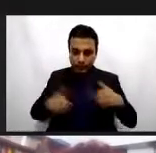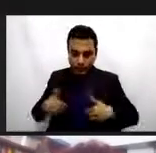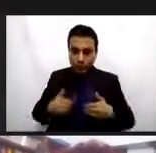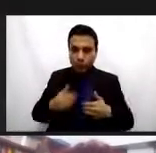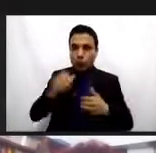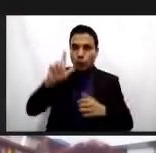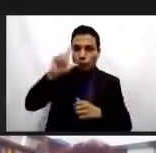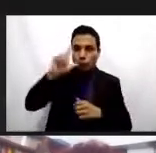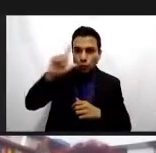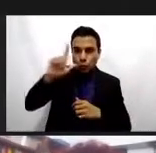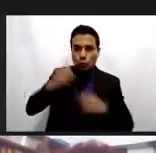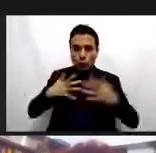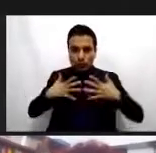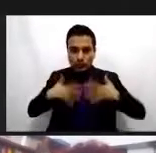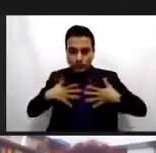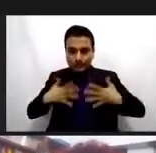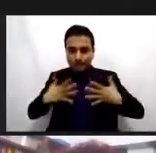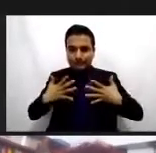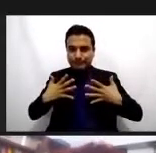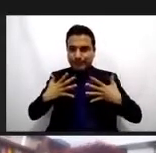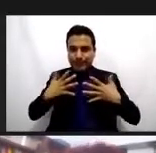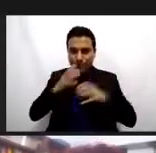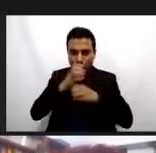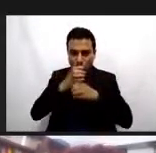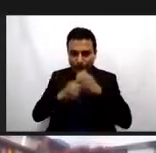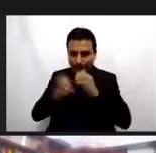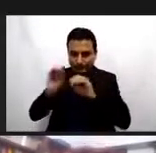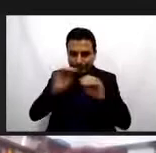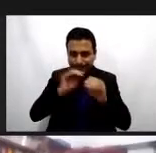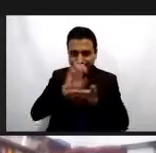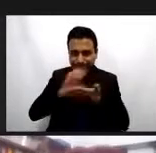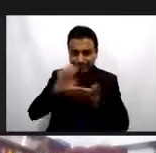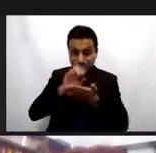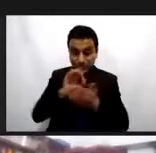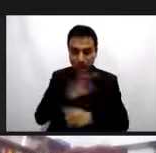la iluminación, el vestuario, etcétera.